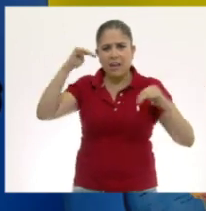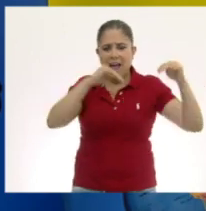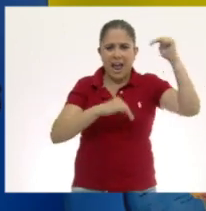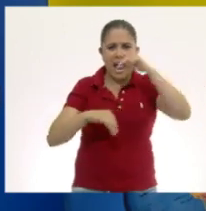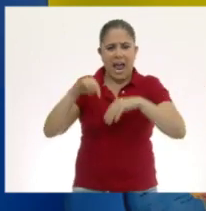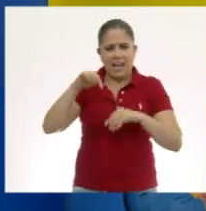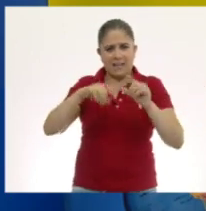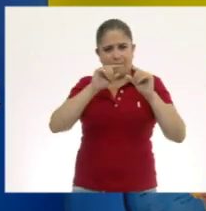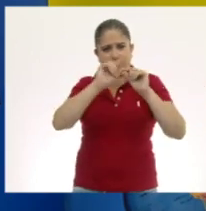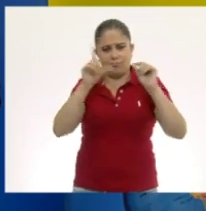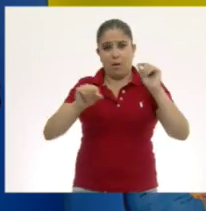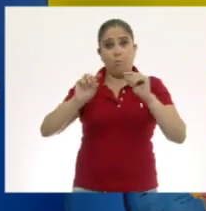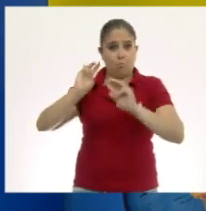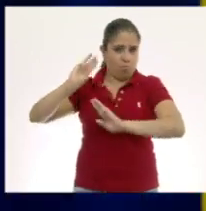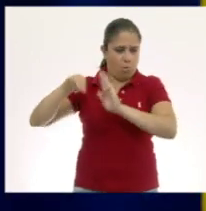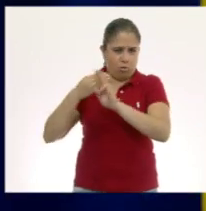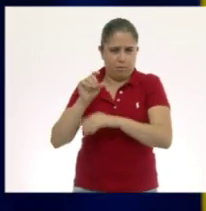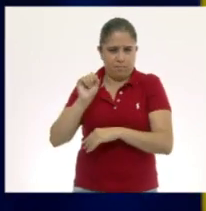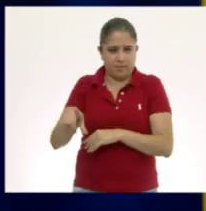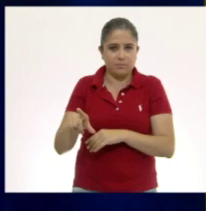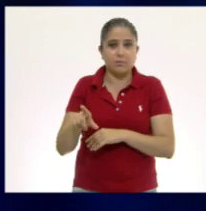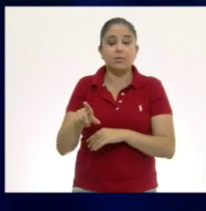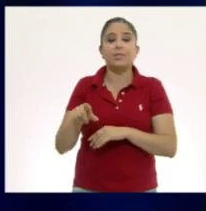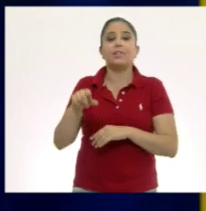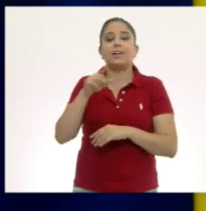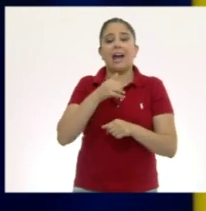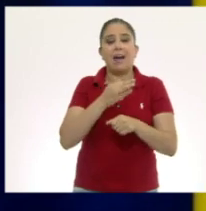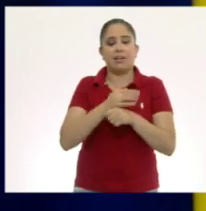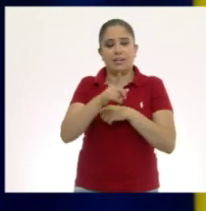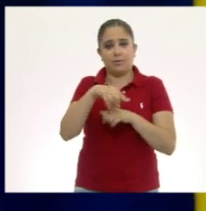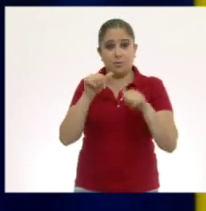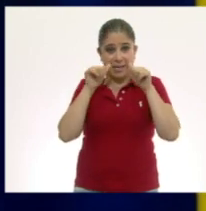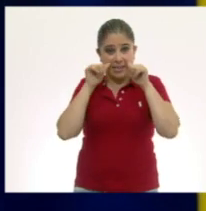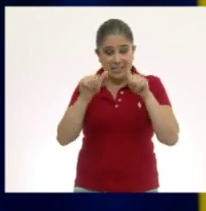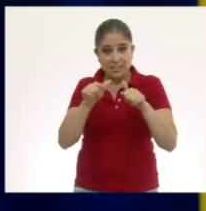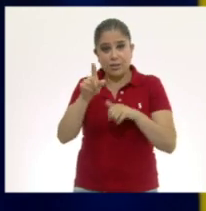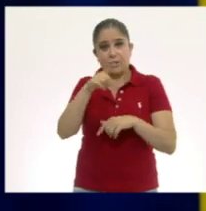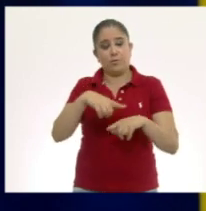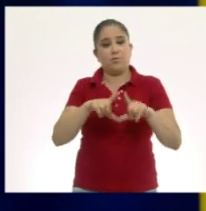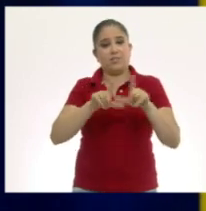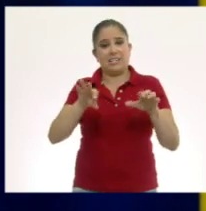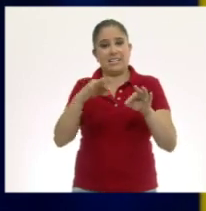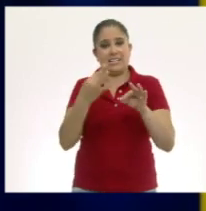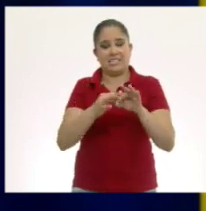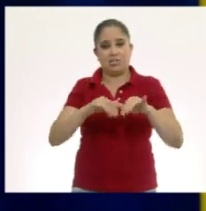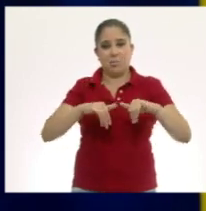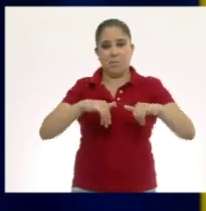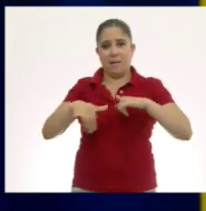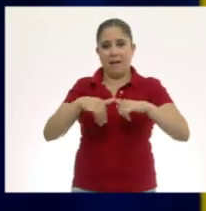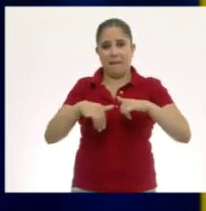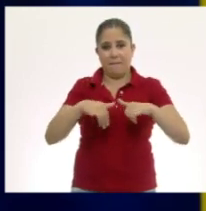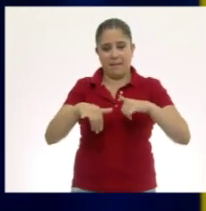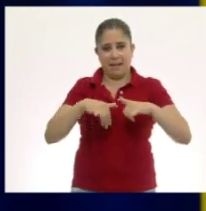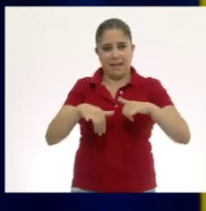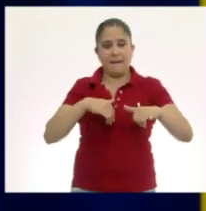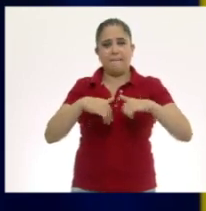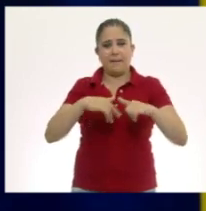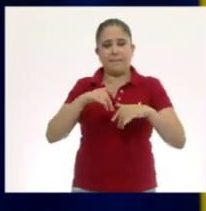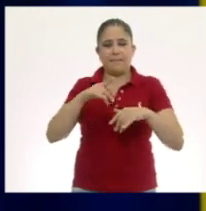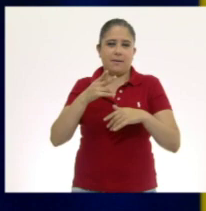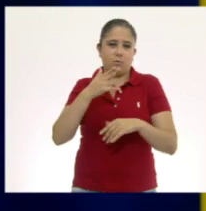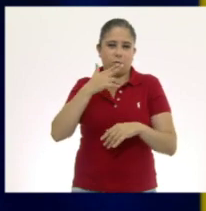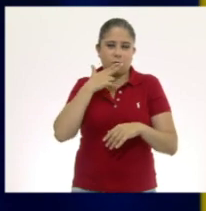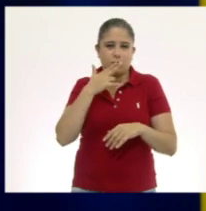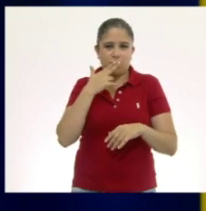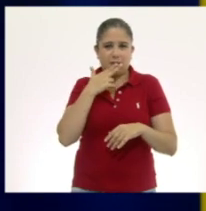y en el mundo. Espero que pongan mucha atención, tengan listo el mapa, un mapa que vamos a utilizar